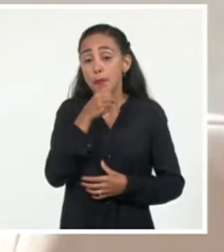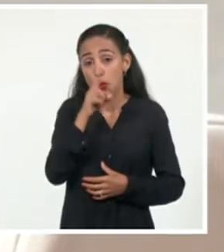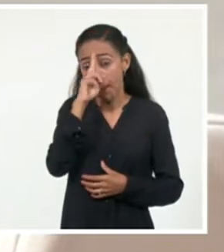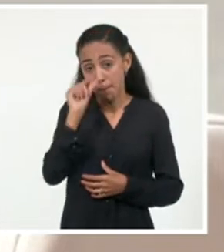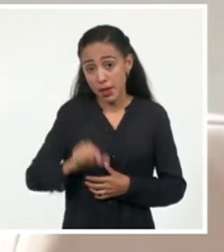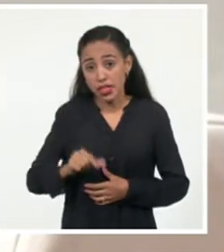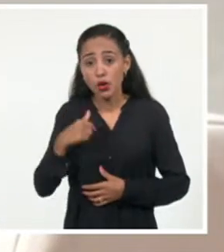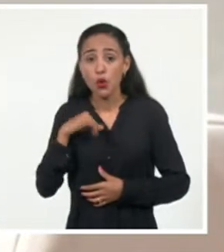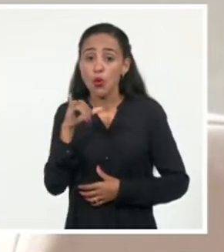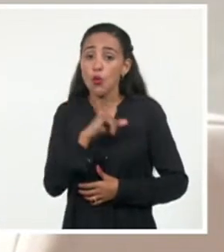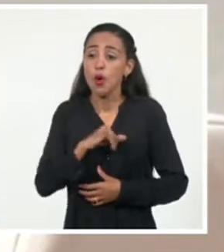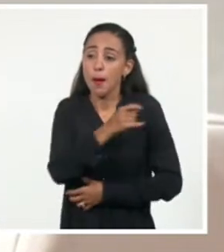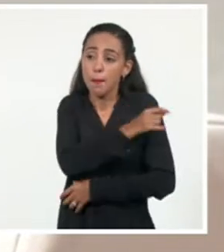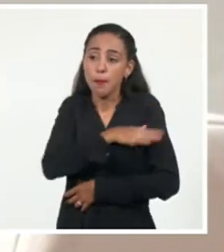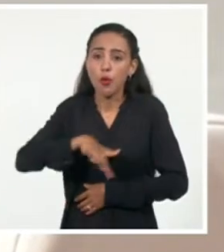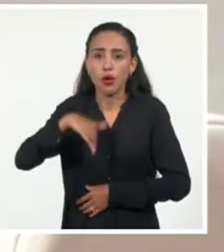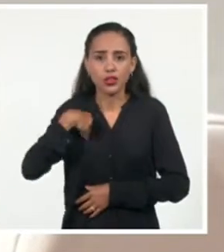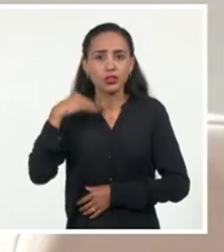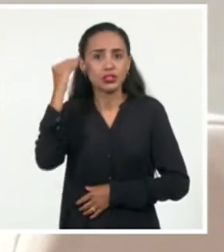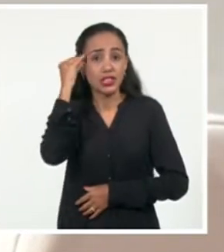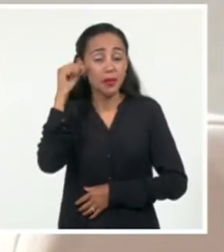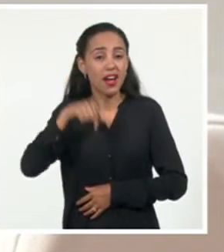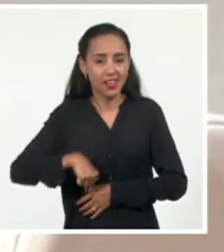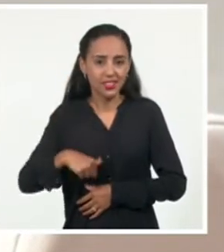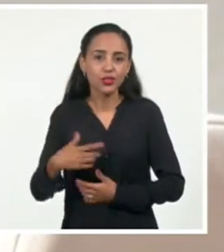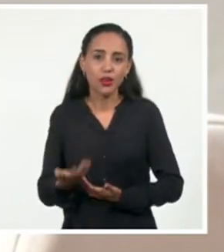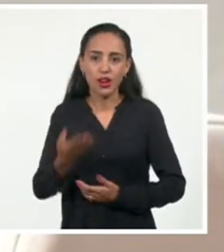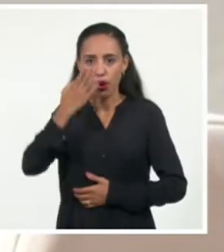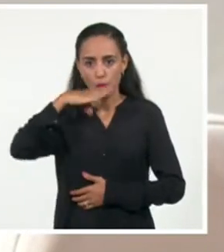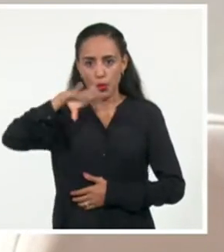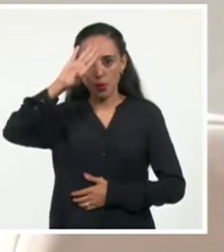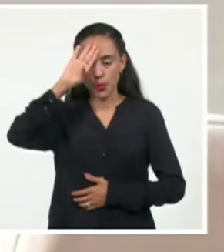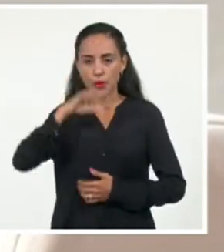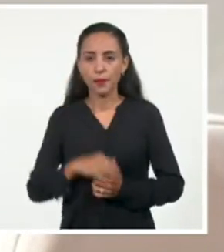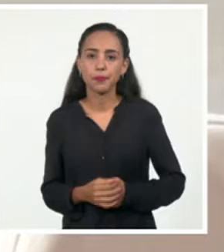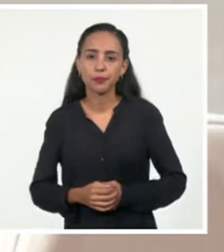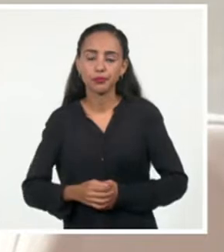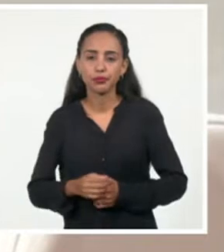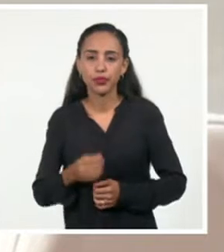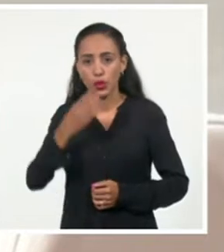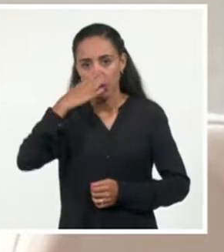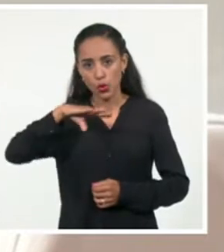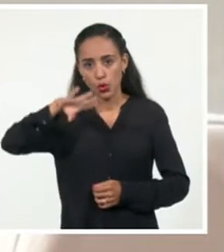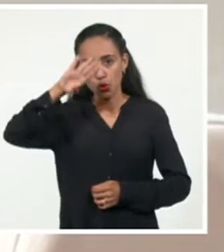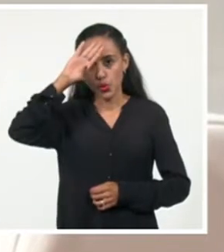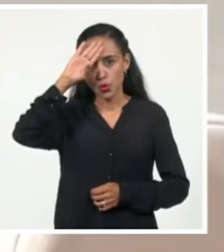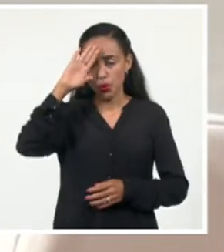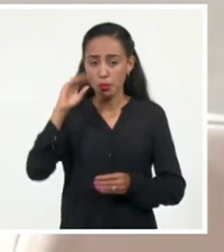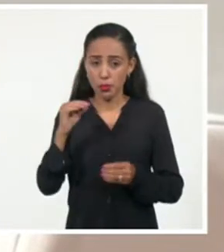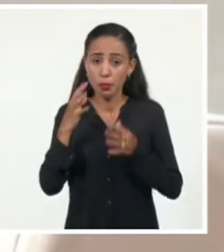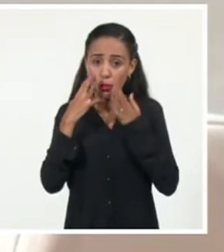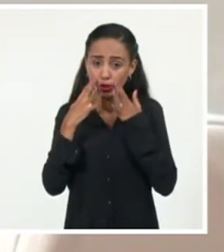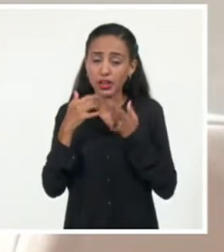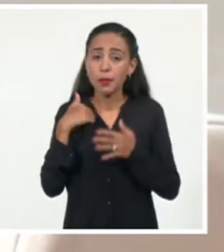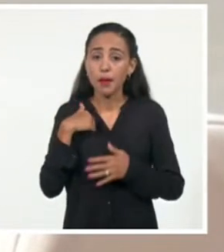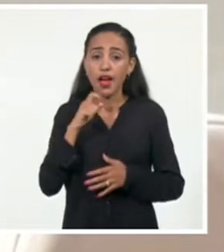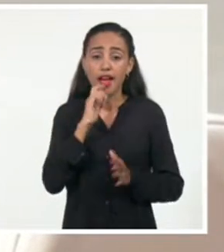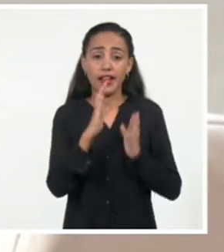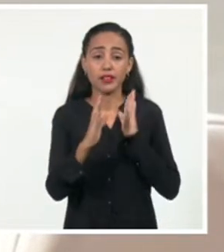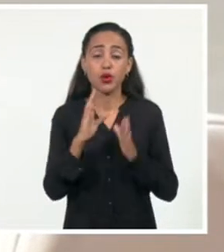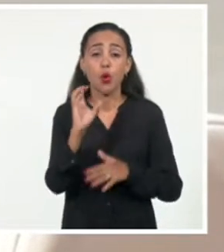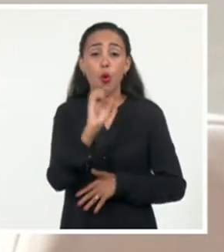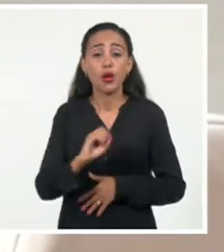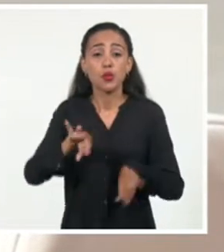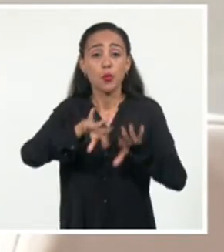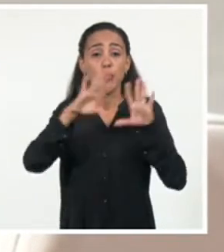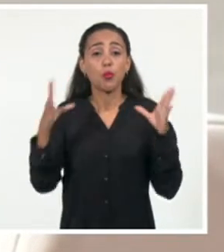del signo de alarma, eso se identifica en Cuba. Y Cuba ha jugado un papel fundamental en la nueva clasificación de la OMS